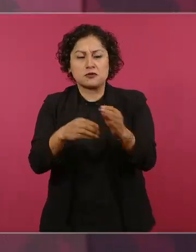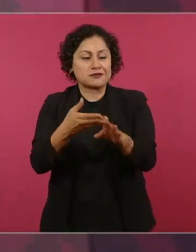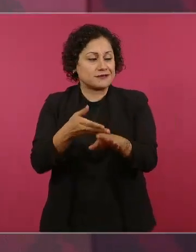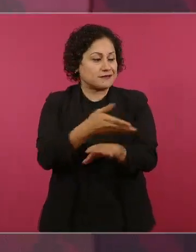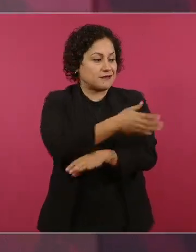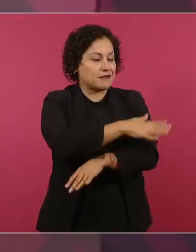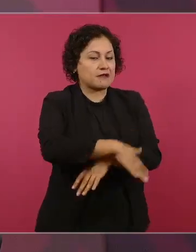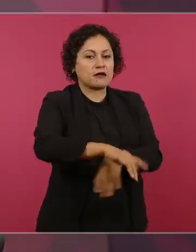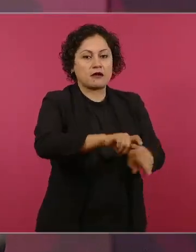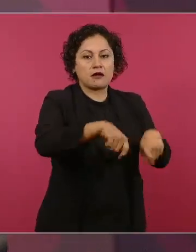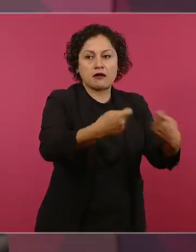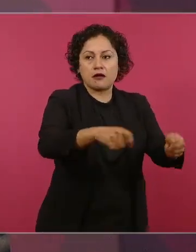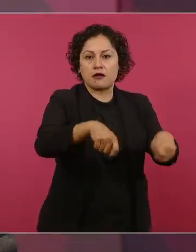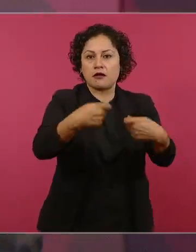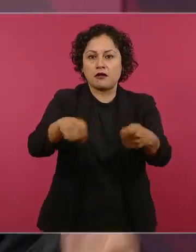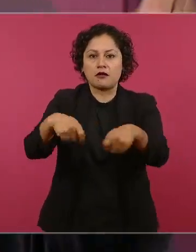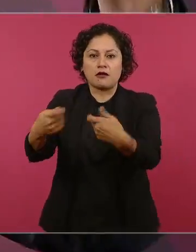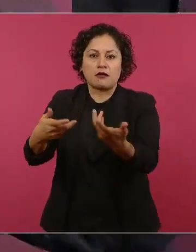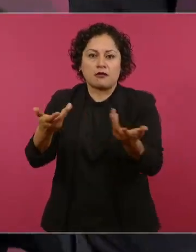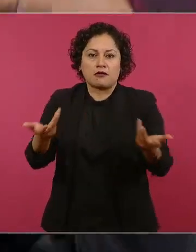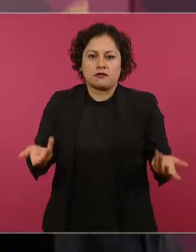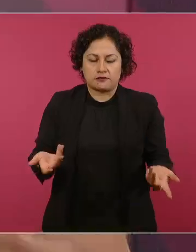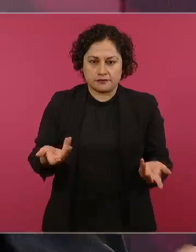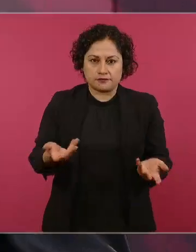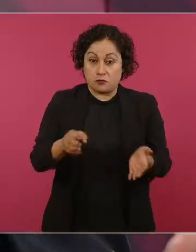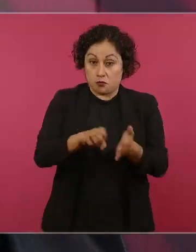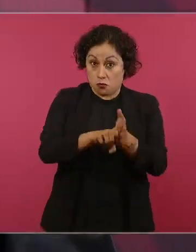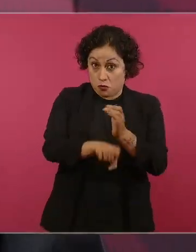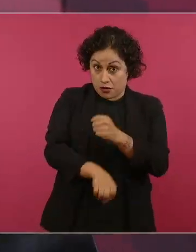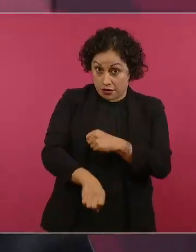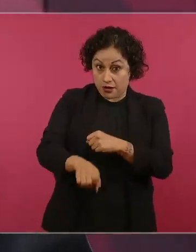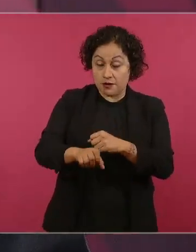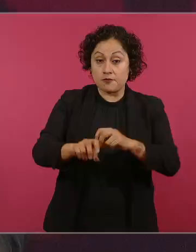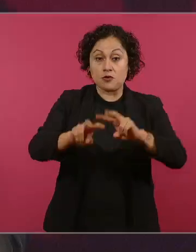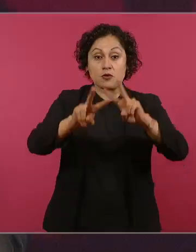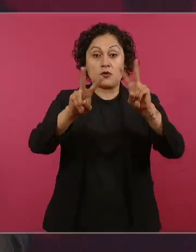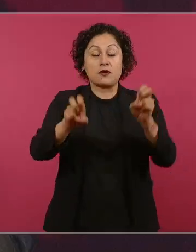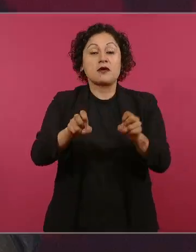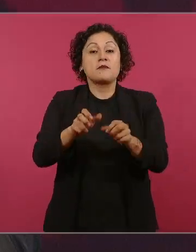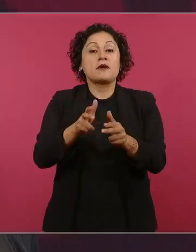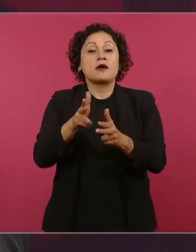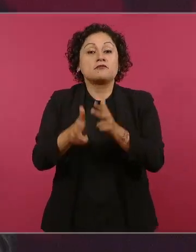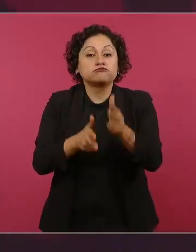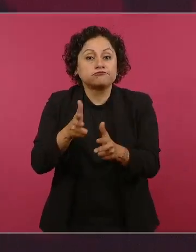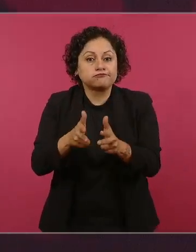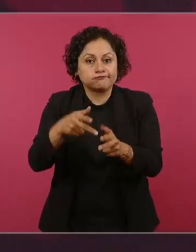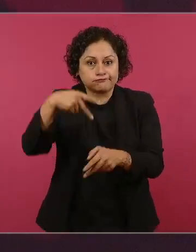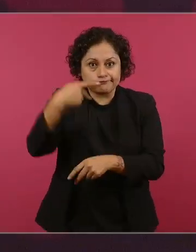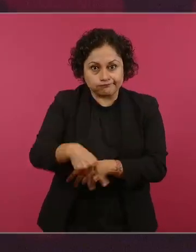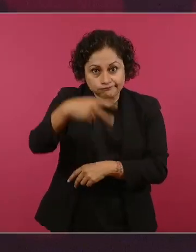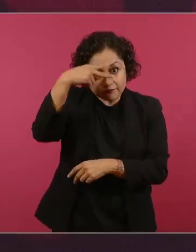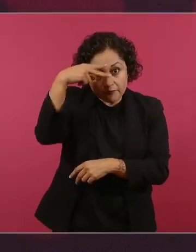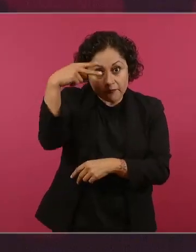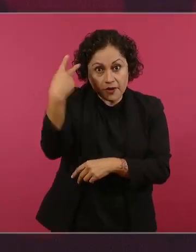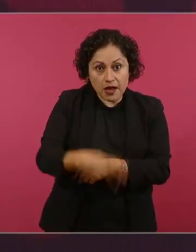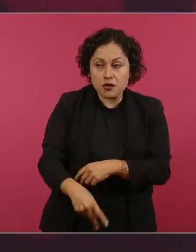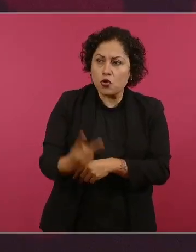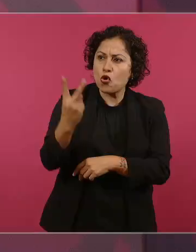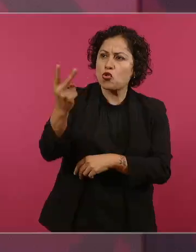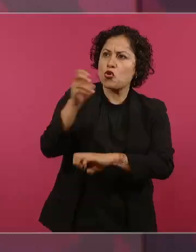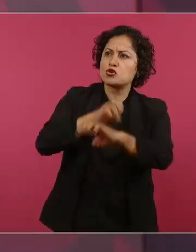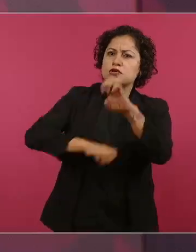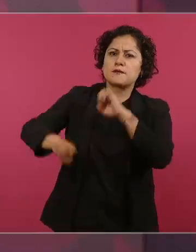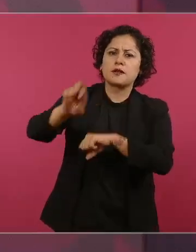Dos empresas se quedaron con todos los ferrocarriles nacionales. Acá resulta que la privatización del